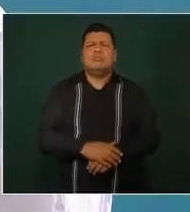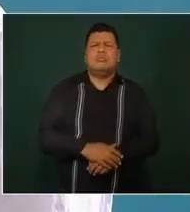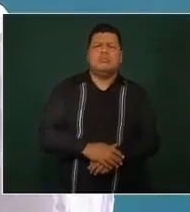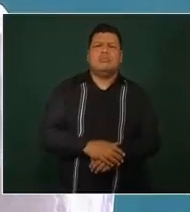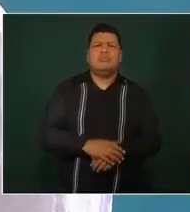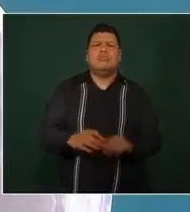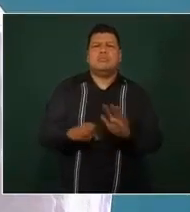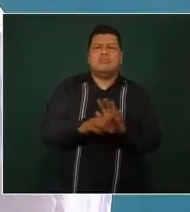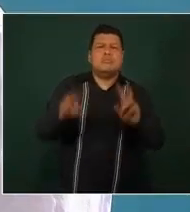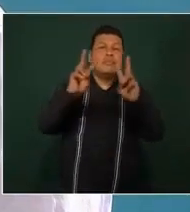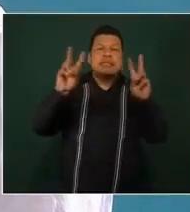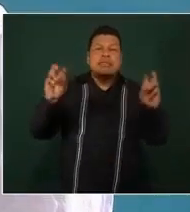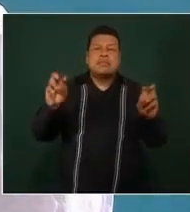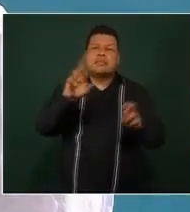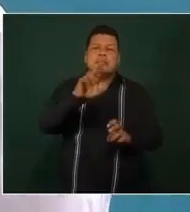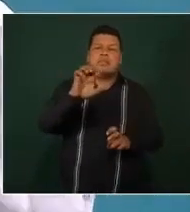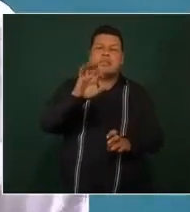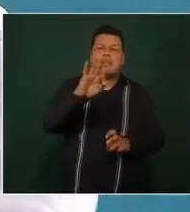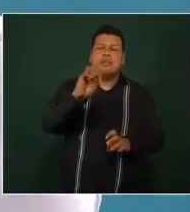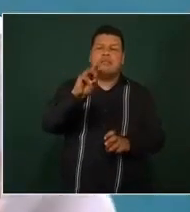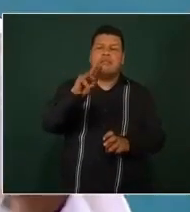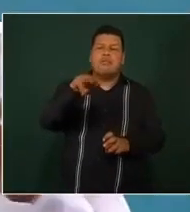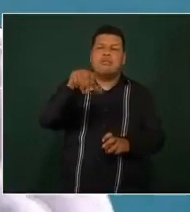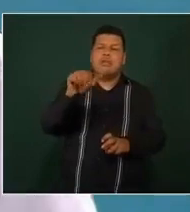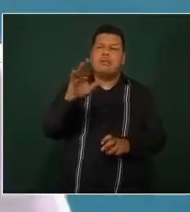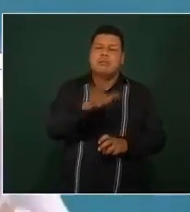porque con la llamada reforma energética,